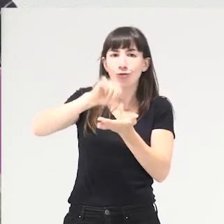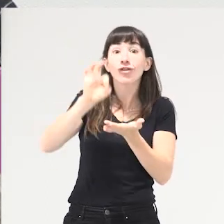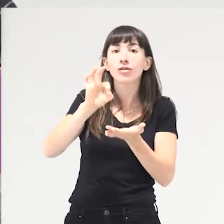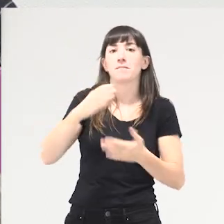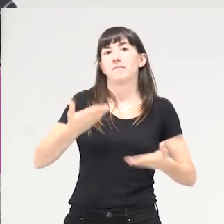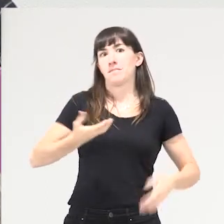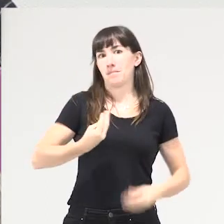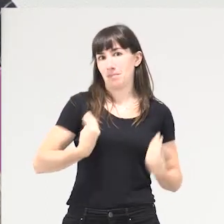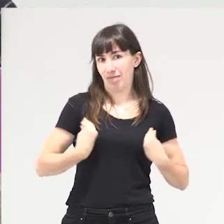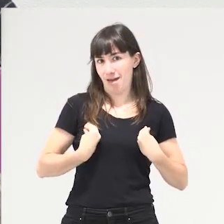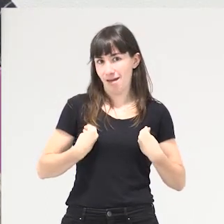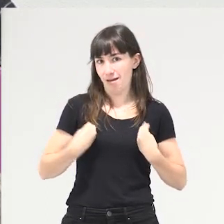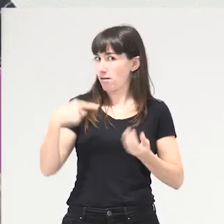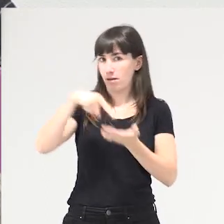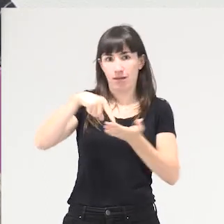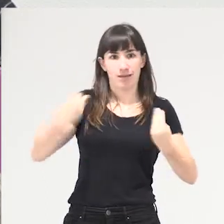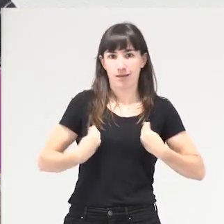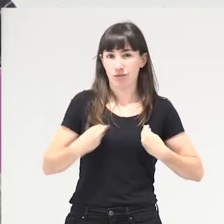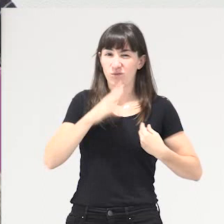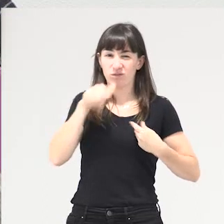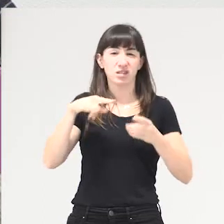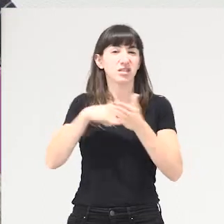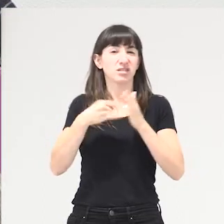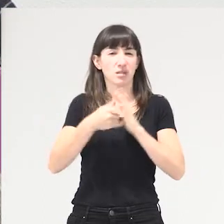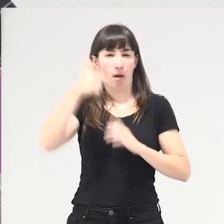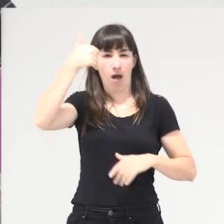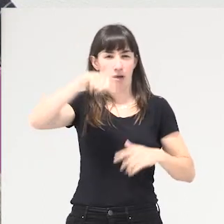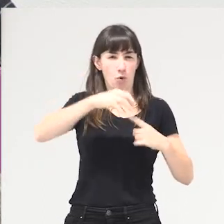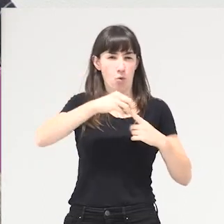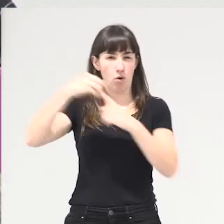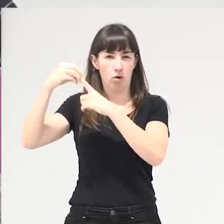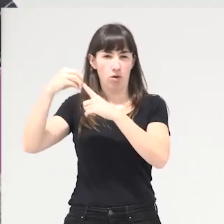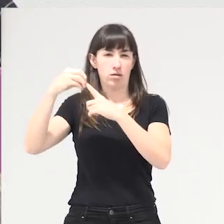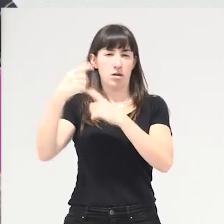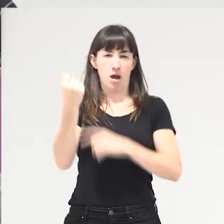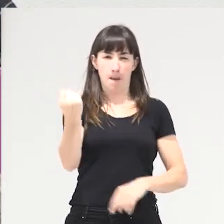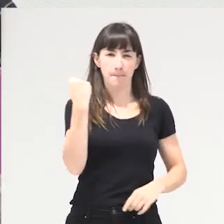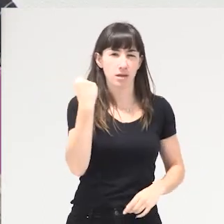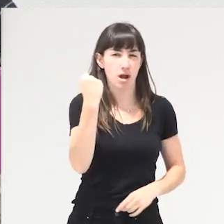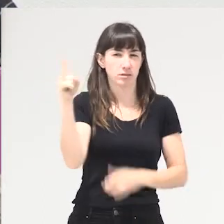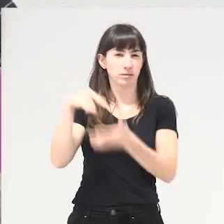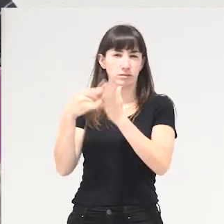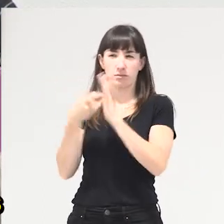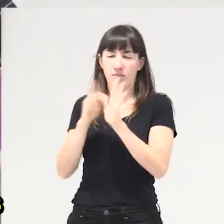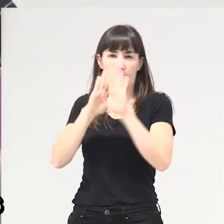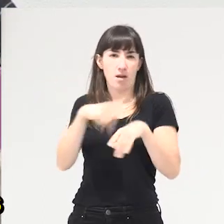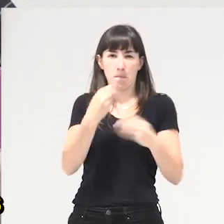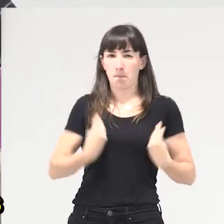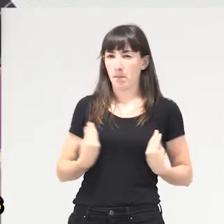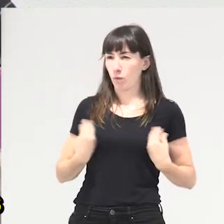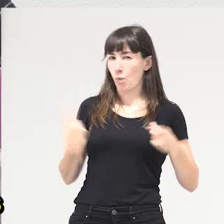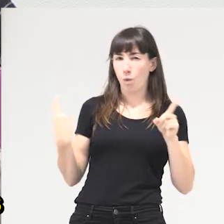frente a estos sistemas heteropatriarcales y capitalistas que tenemos, ¿no?, que son absolutamente contrarios a la vida, ¿no?, y que